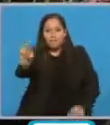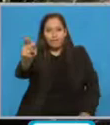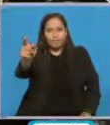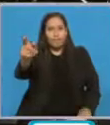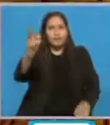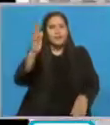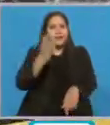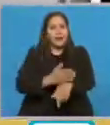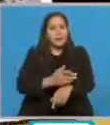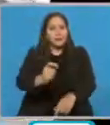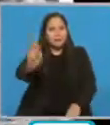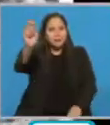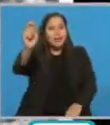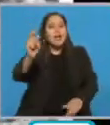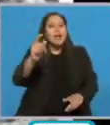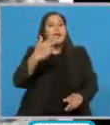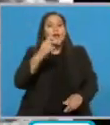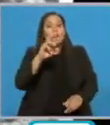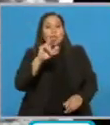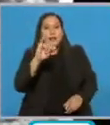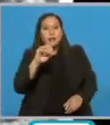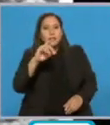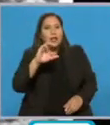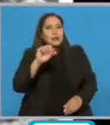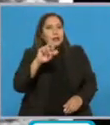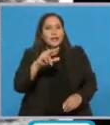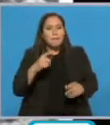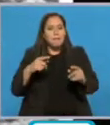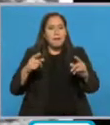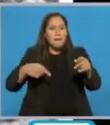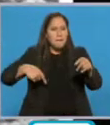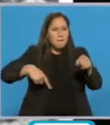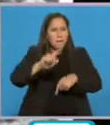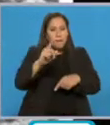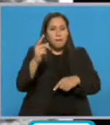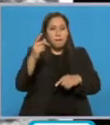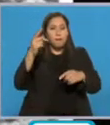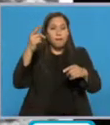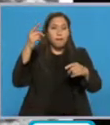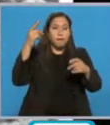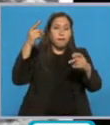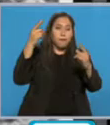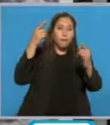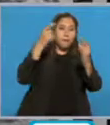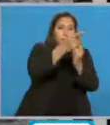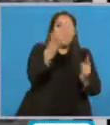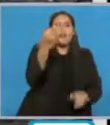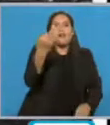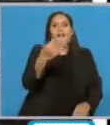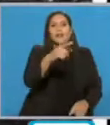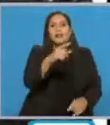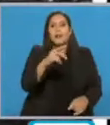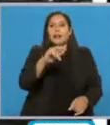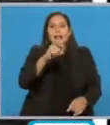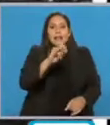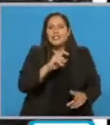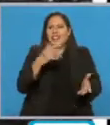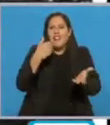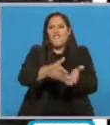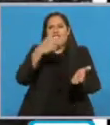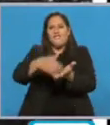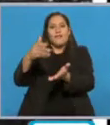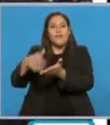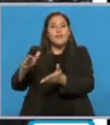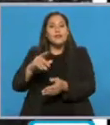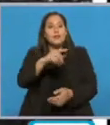y el Horacio Casarín que lo mete y para afuera todos los del Necaxa, pero los del